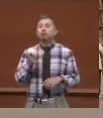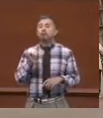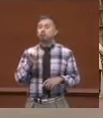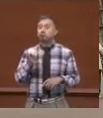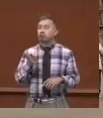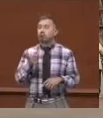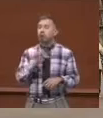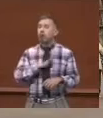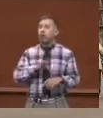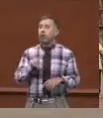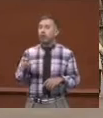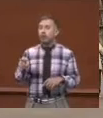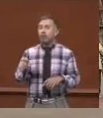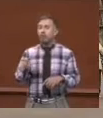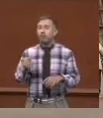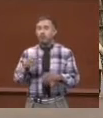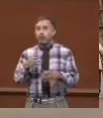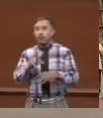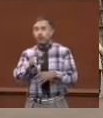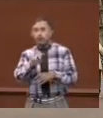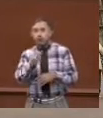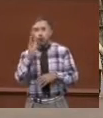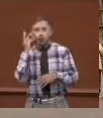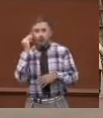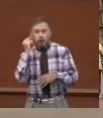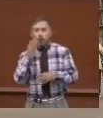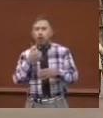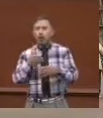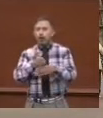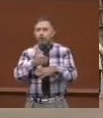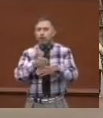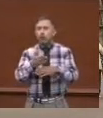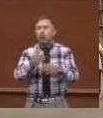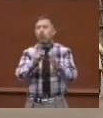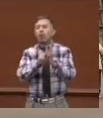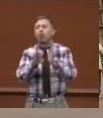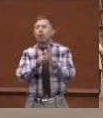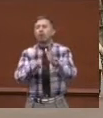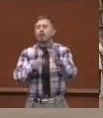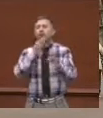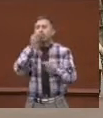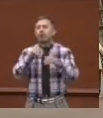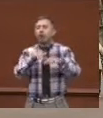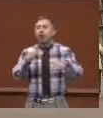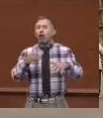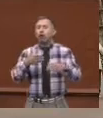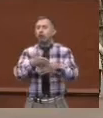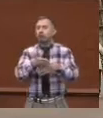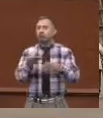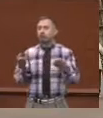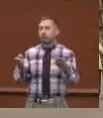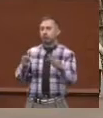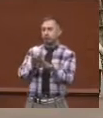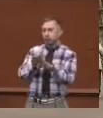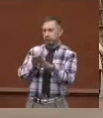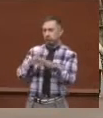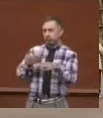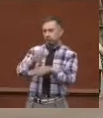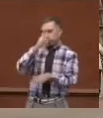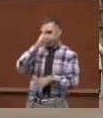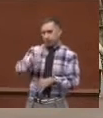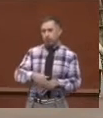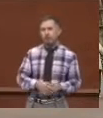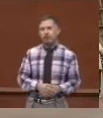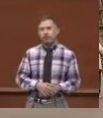de acceso a los promocionales en radio y televisión. Así debe aplicarse